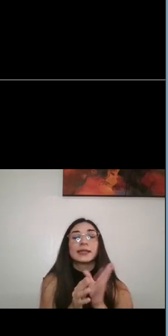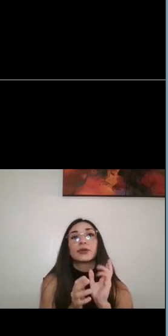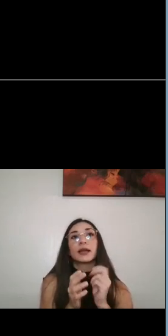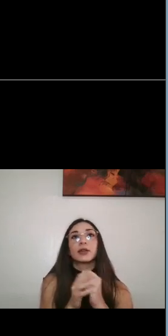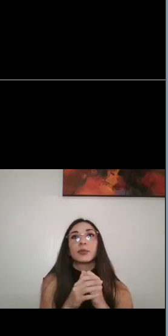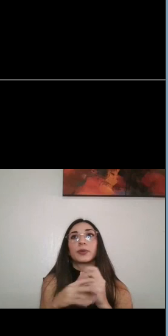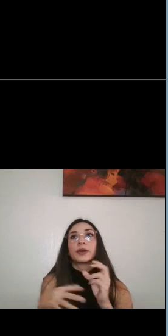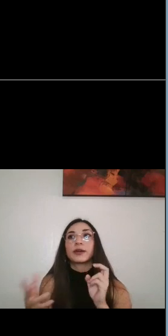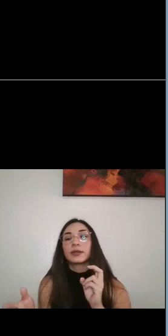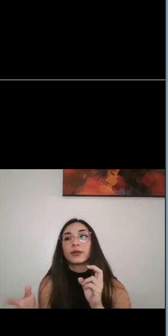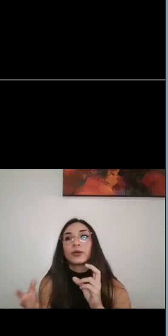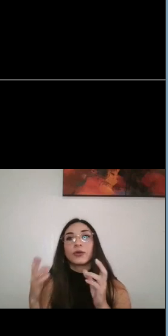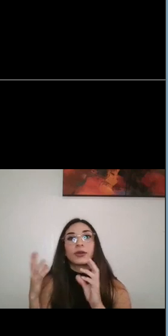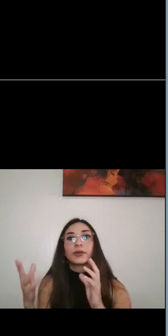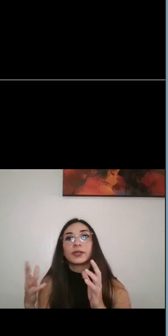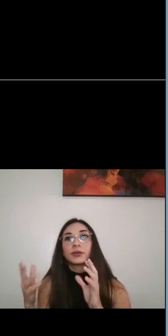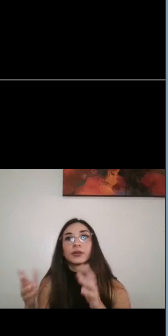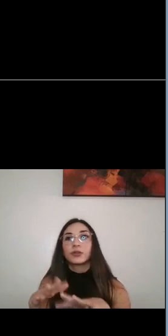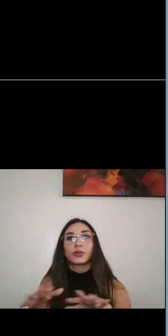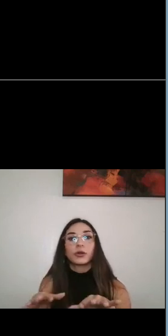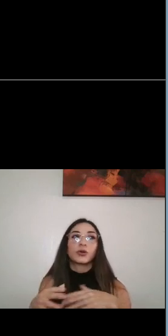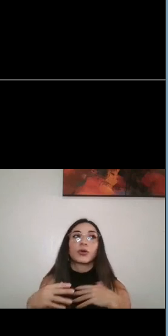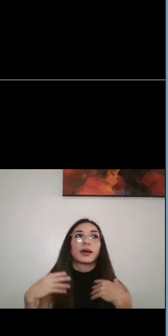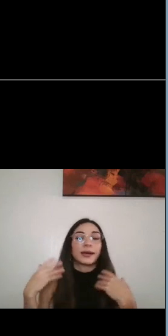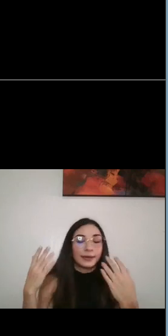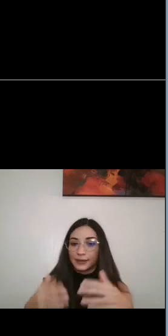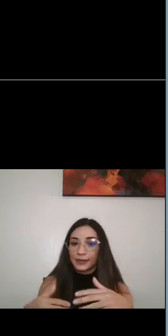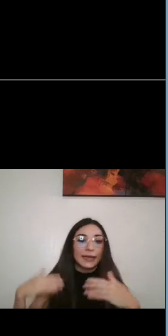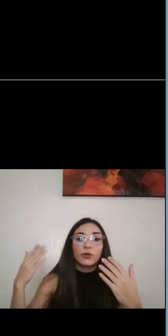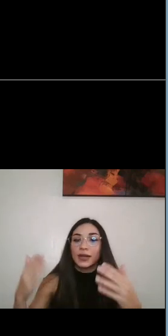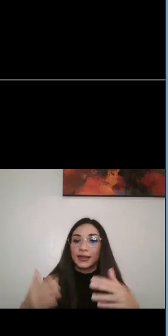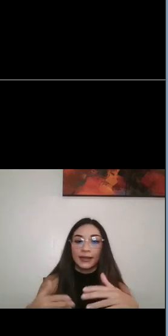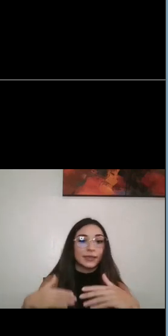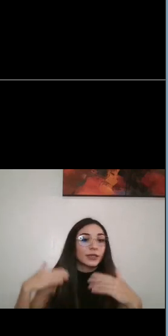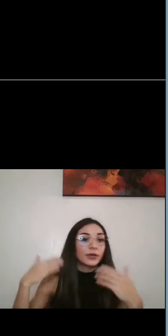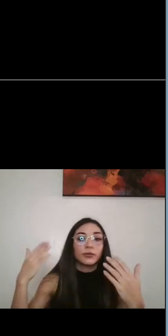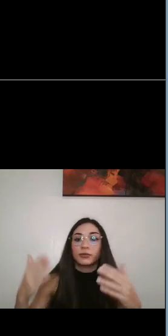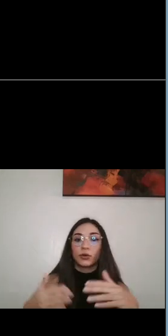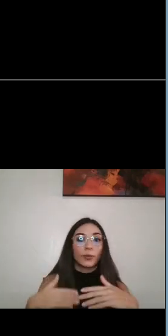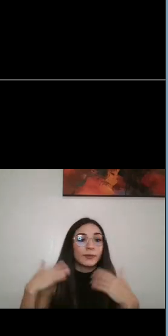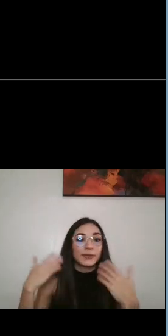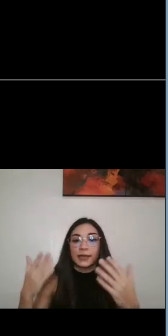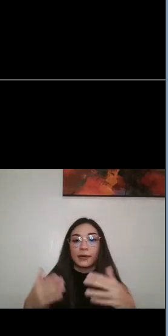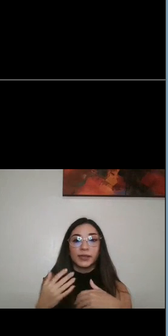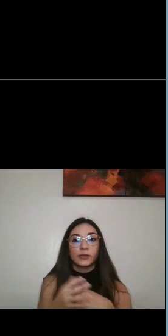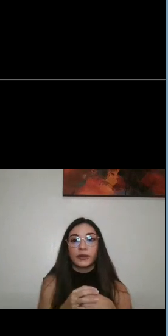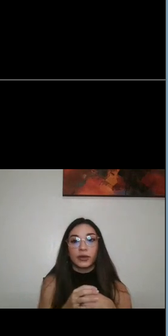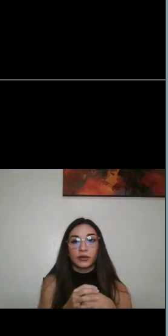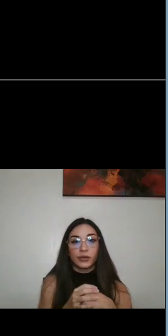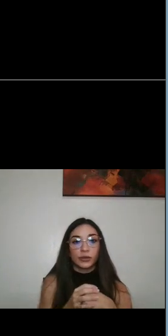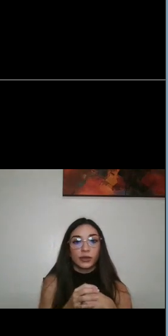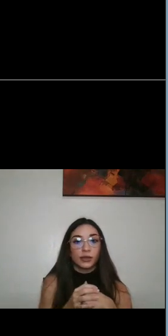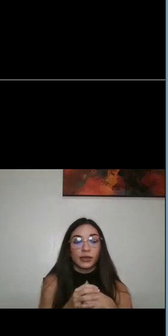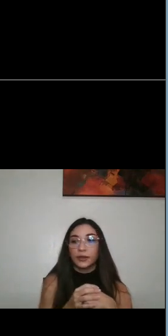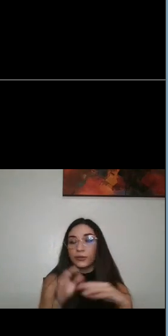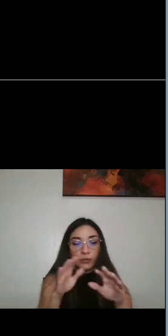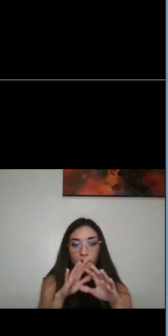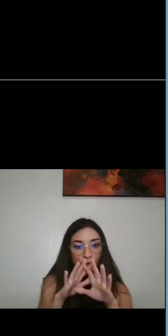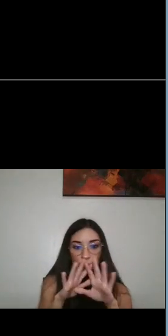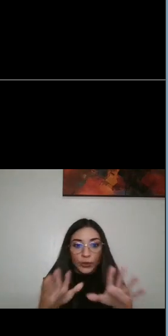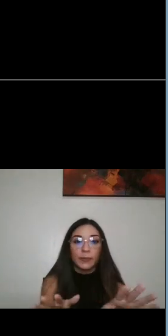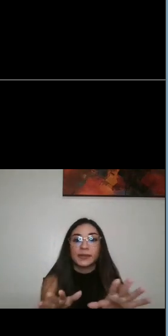le hice uno al año, pero ya ahora está todo con infección, entonces no. Si hay alguna alteración, ocupamos hacer más de una evaluación al